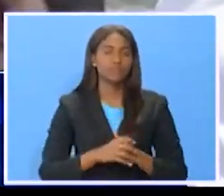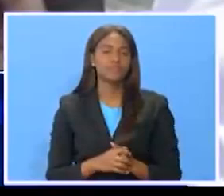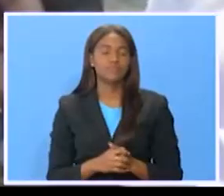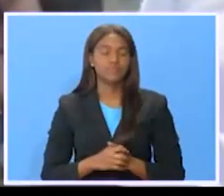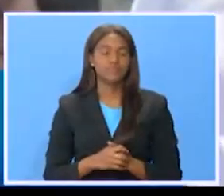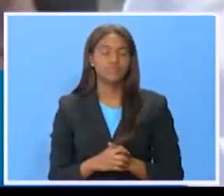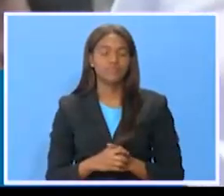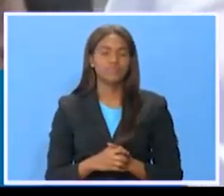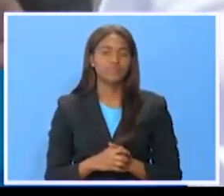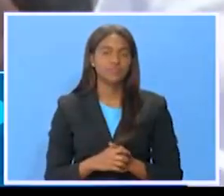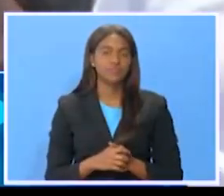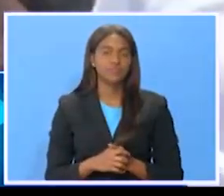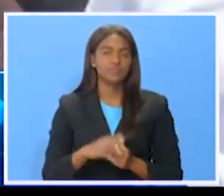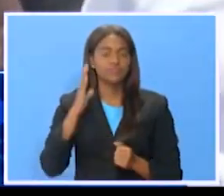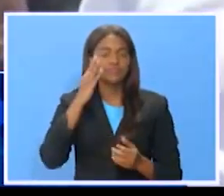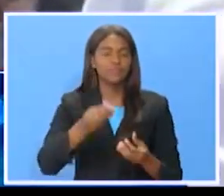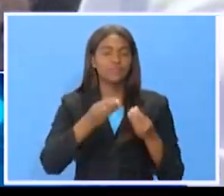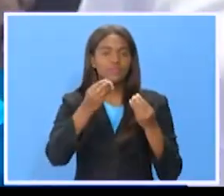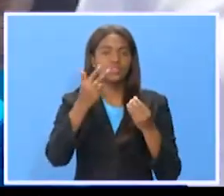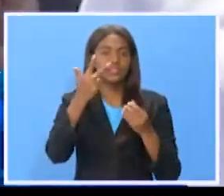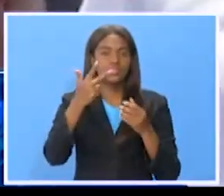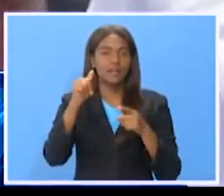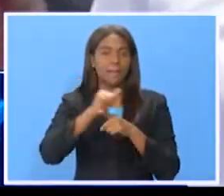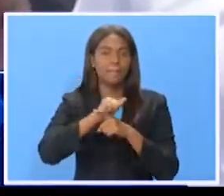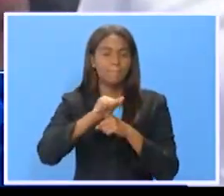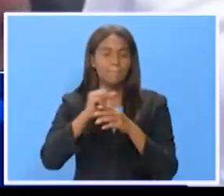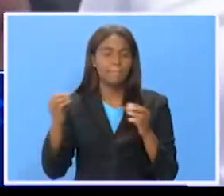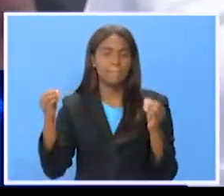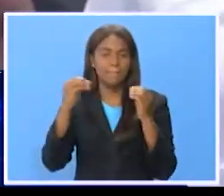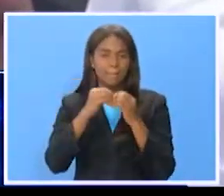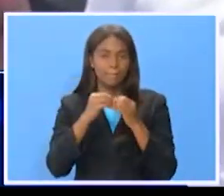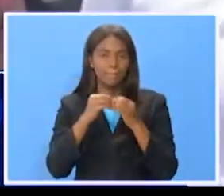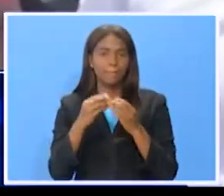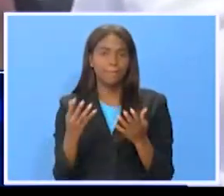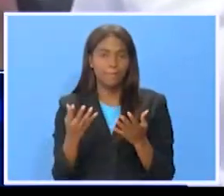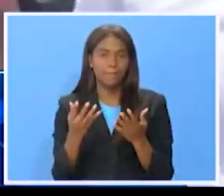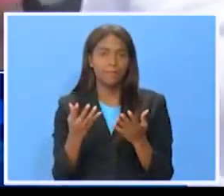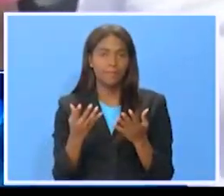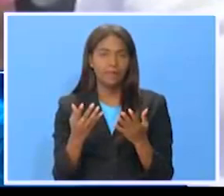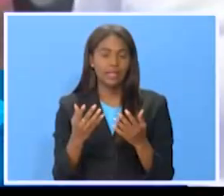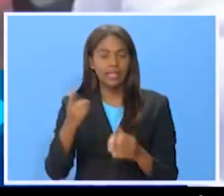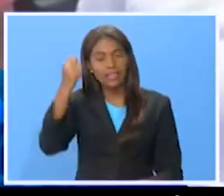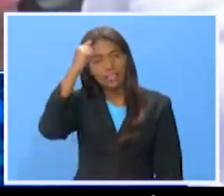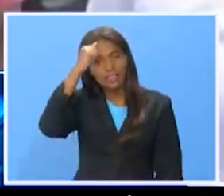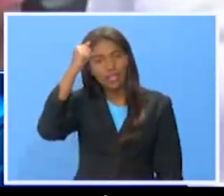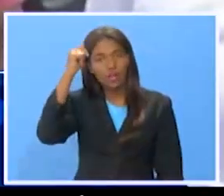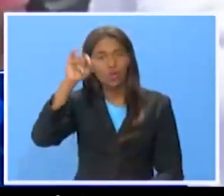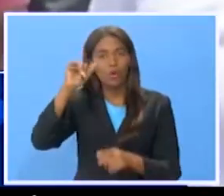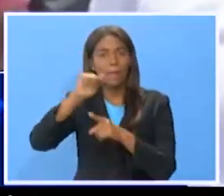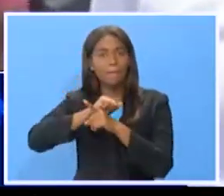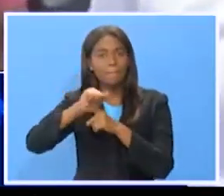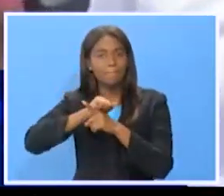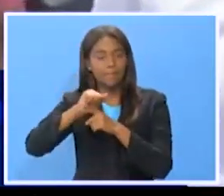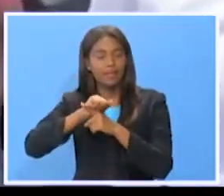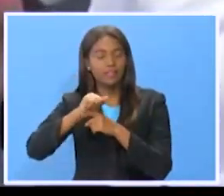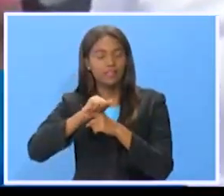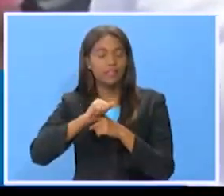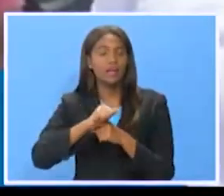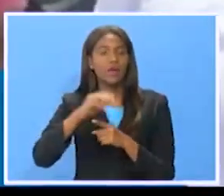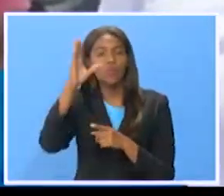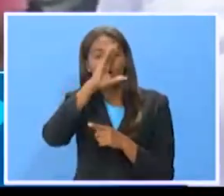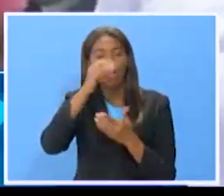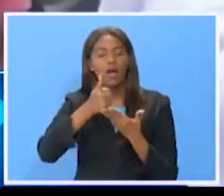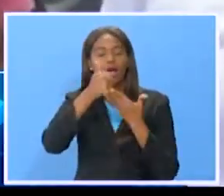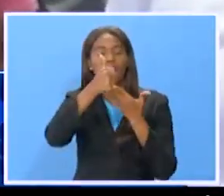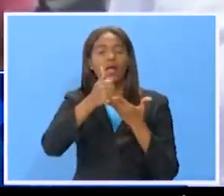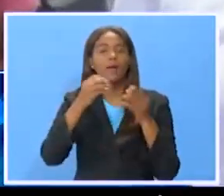más, así mismo como talleres de entrenamiento práctico y teórico, buscando la industrialización